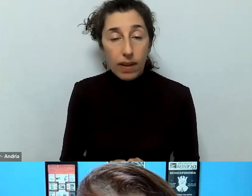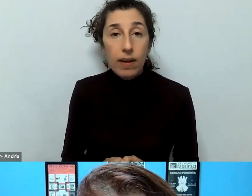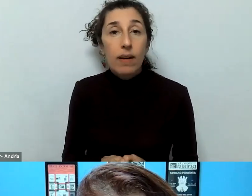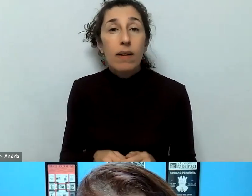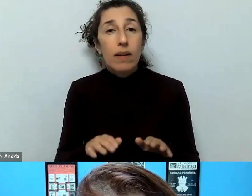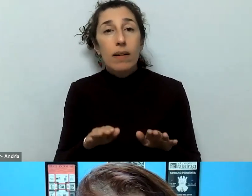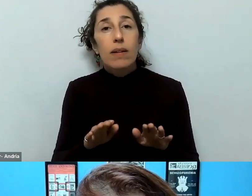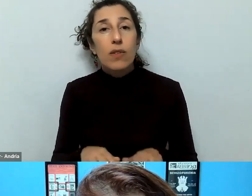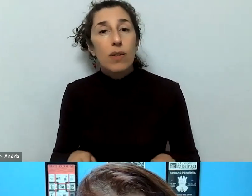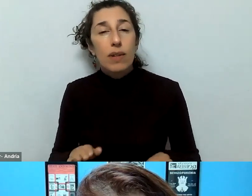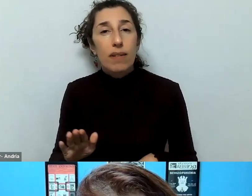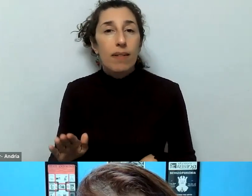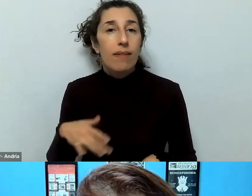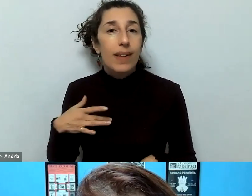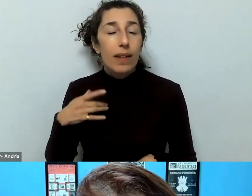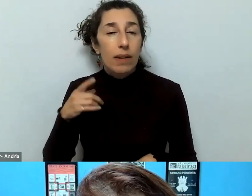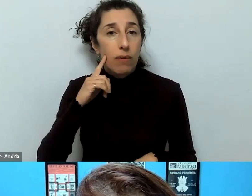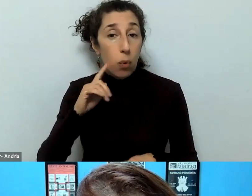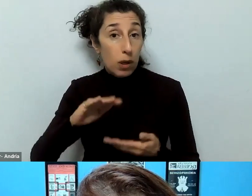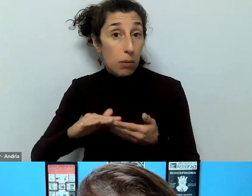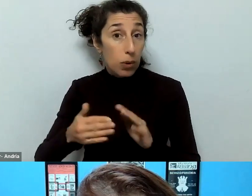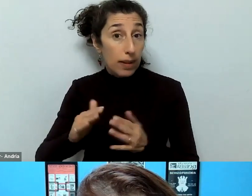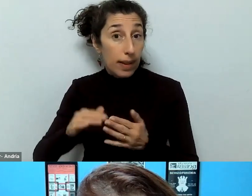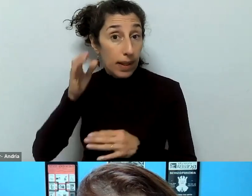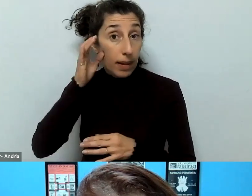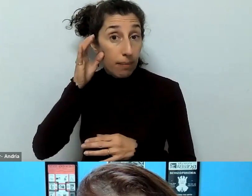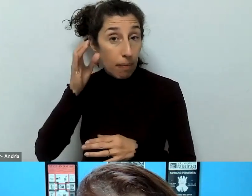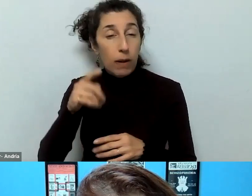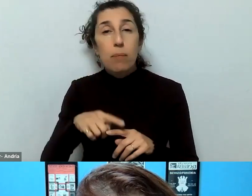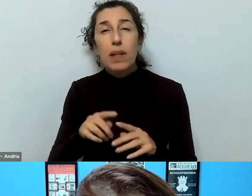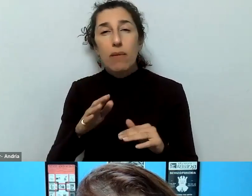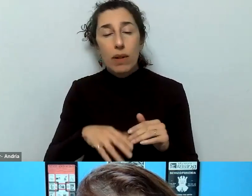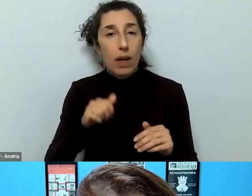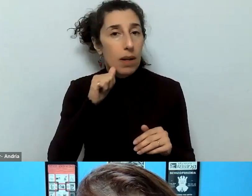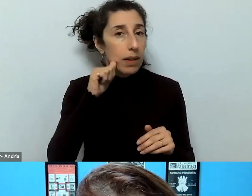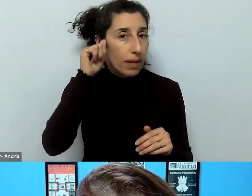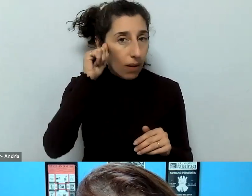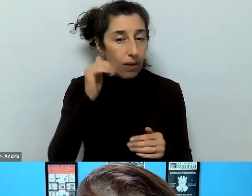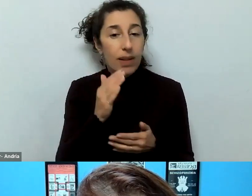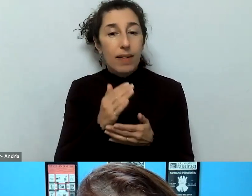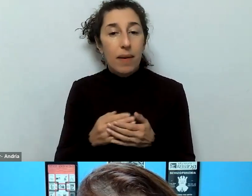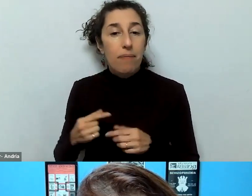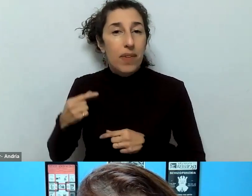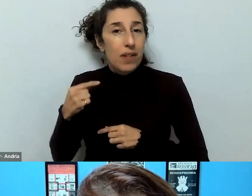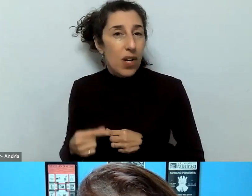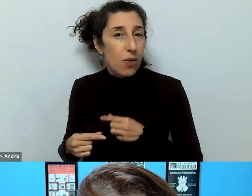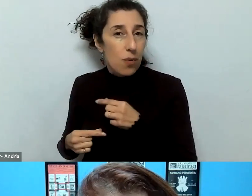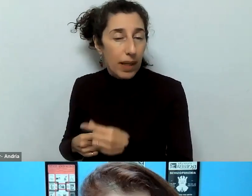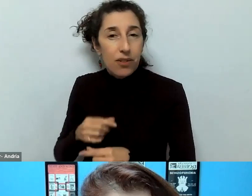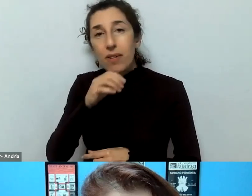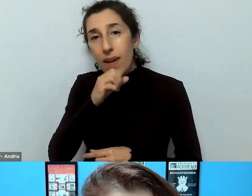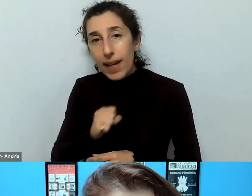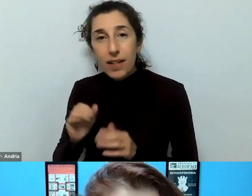a lo mejor tienen un diferente vista de comunidad que un adulto. Entonces debemos que entender esas